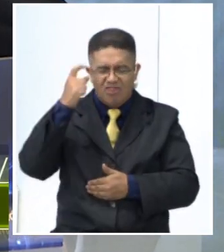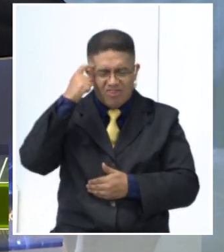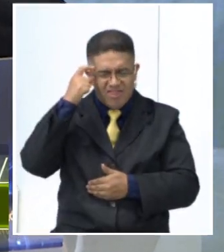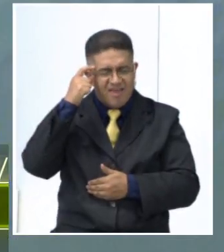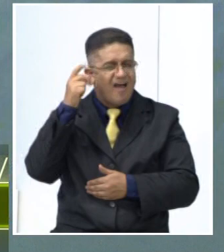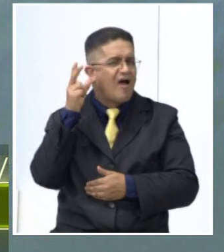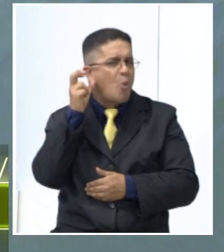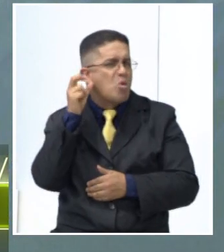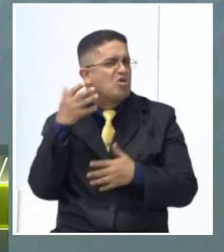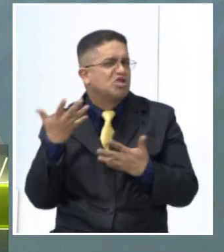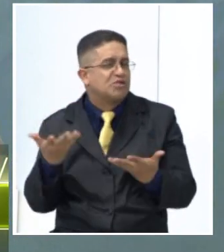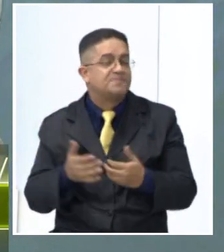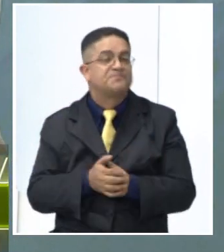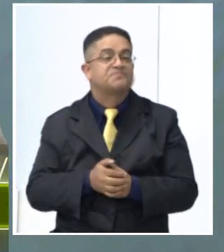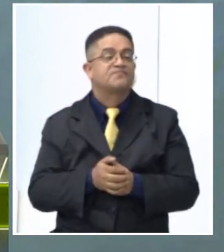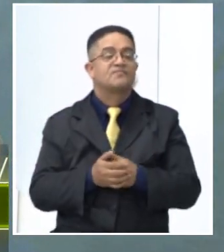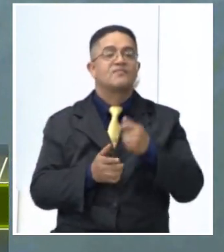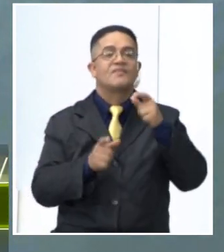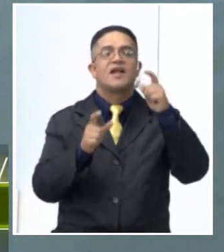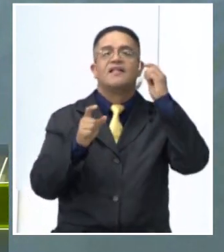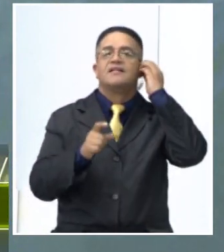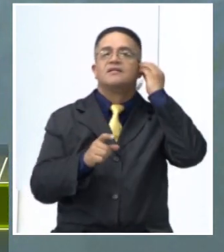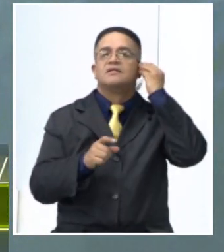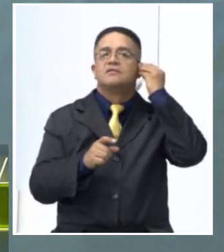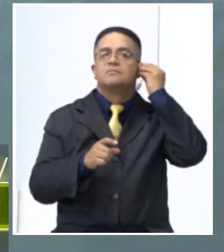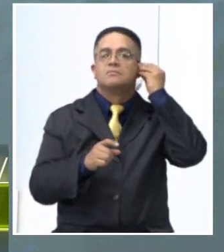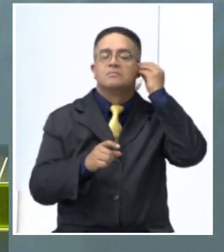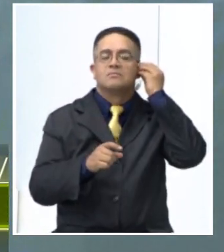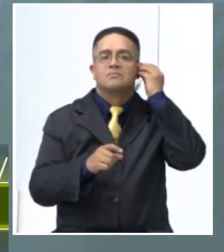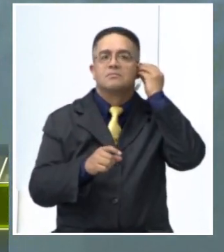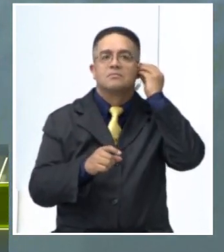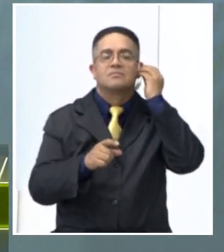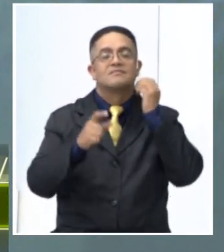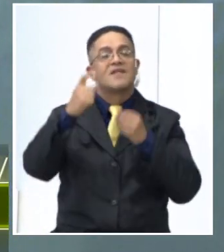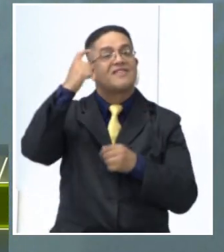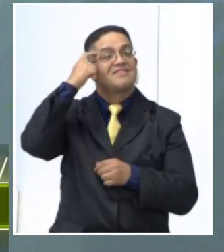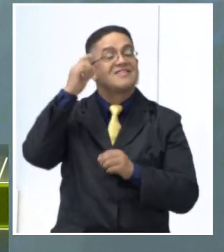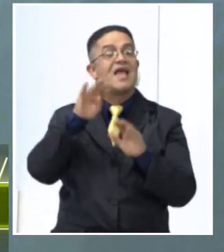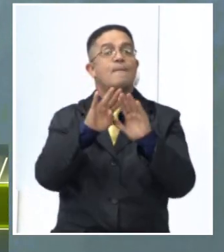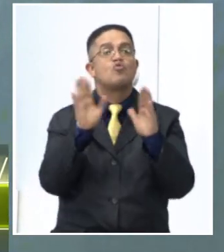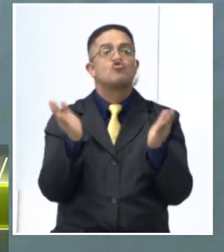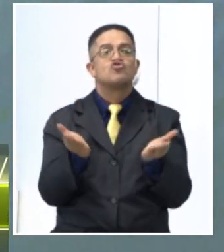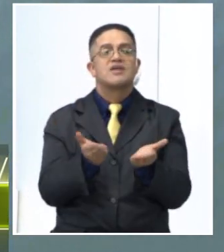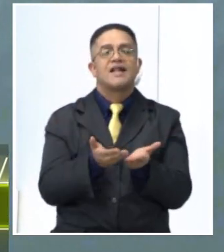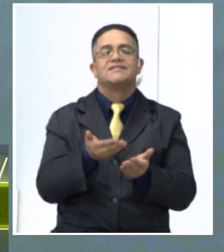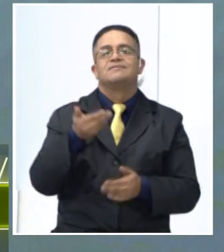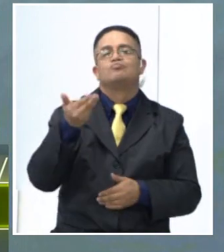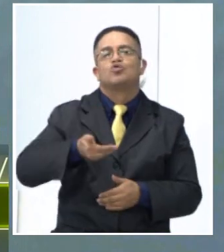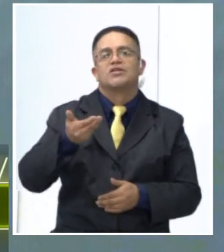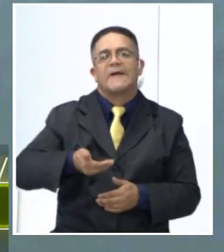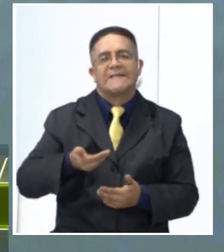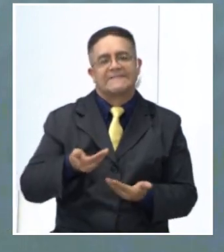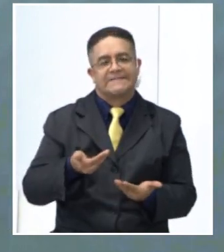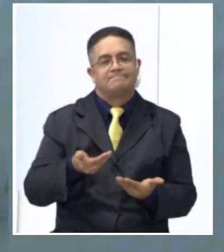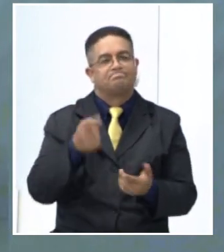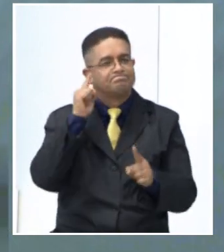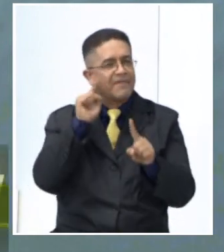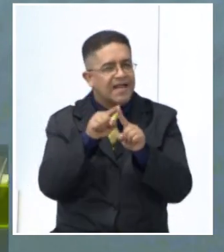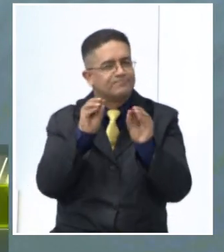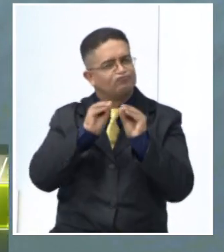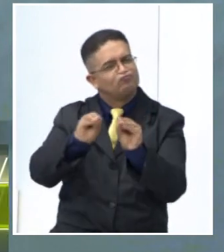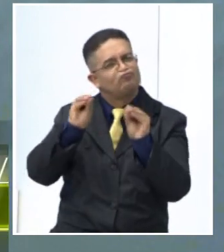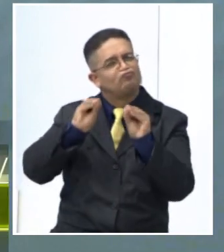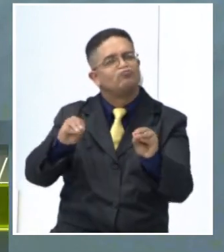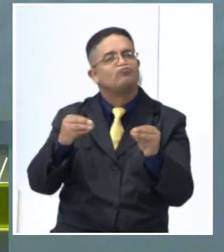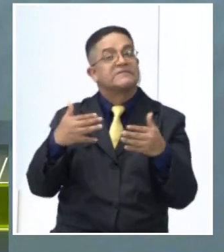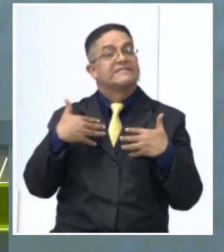sentido. Ok, el Día Mundial de la Audición es un día importantísimo, sobre todo para fomentar lo que